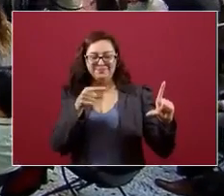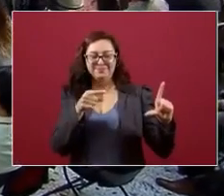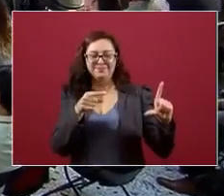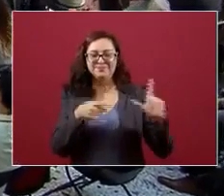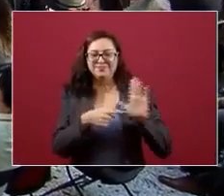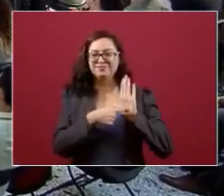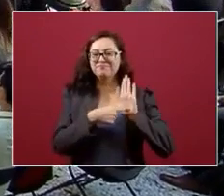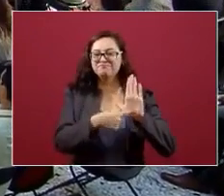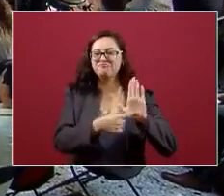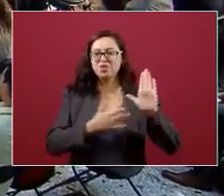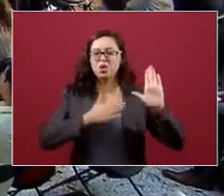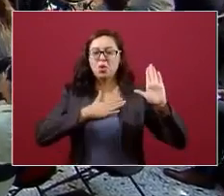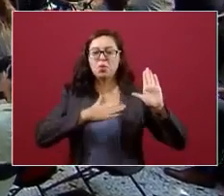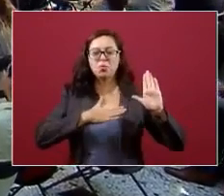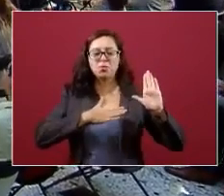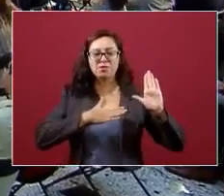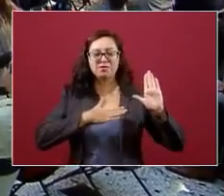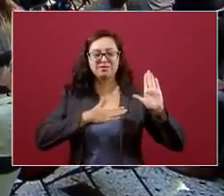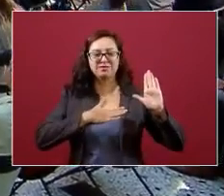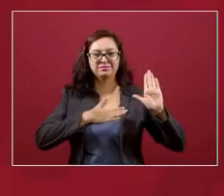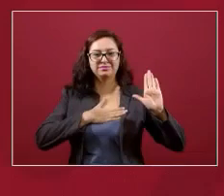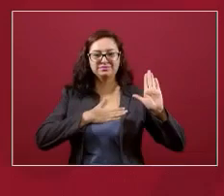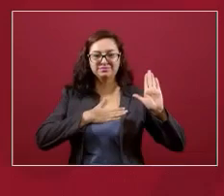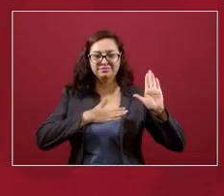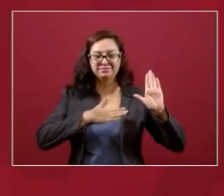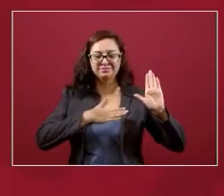un compromiso